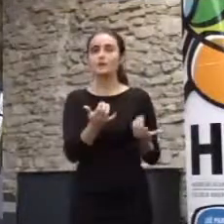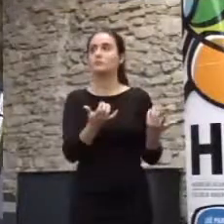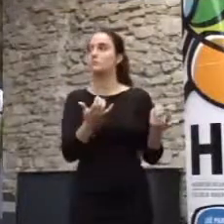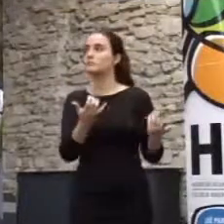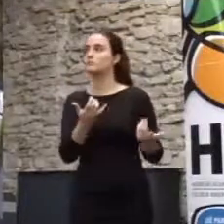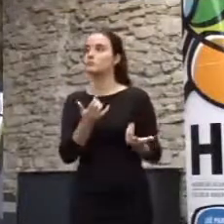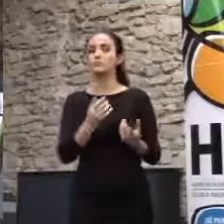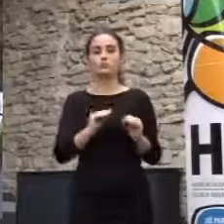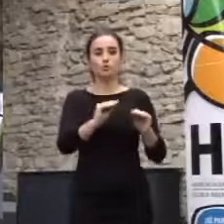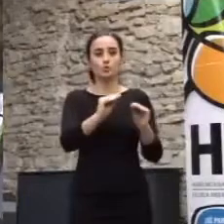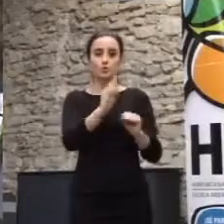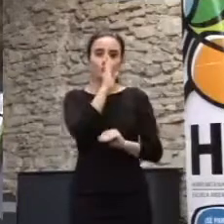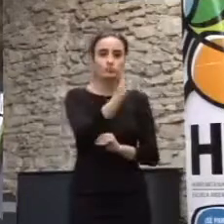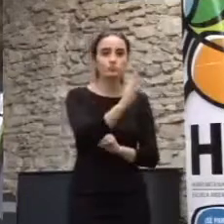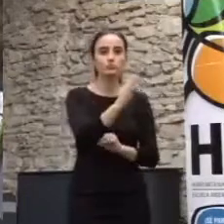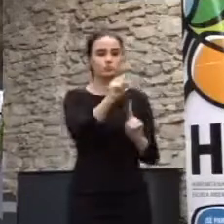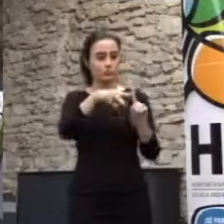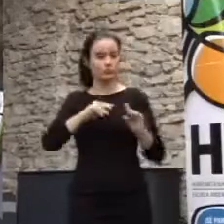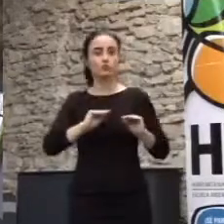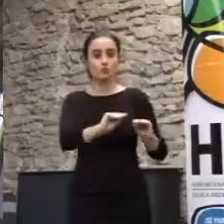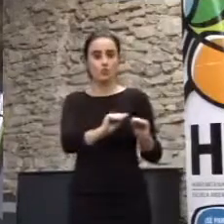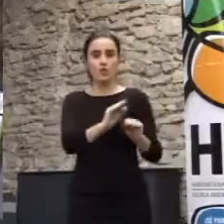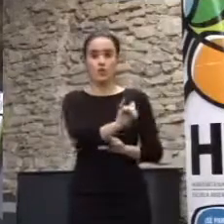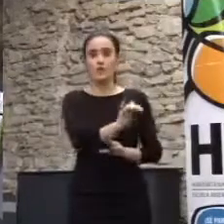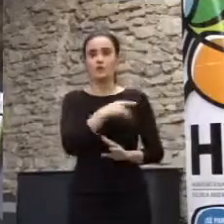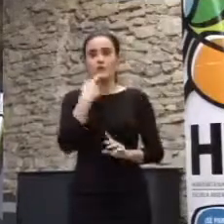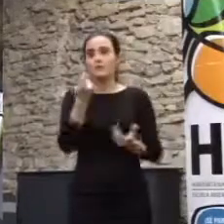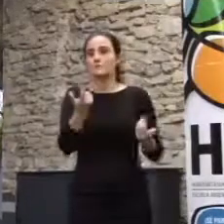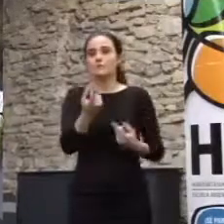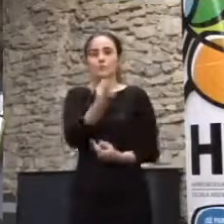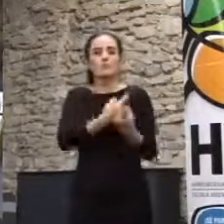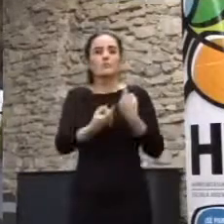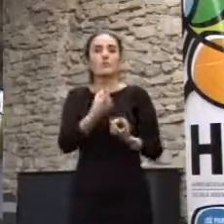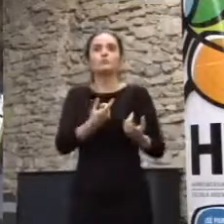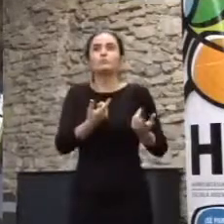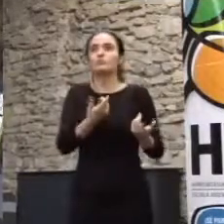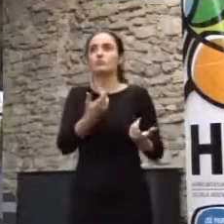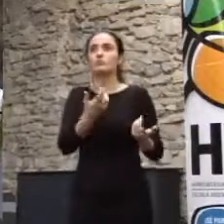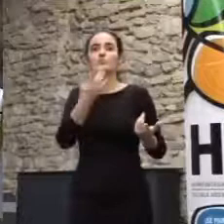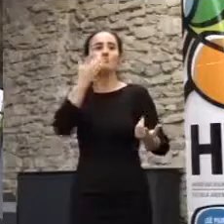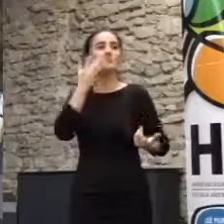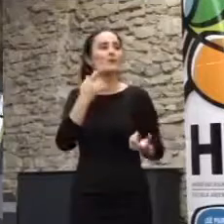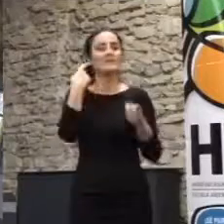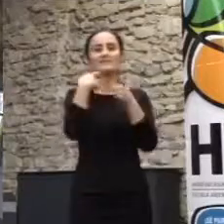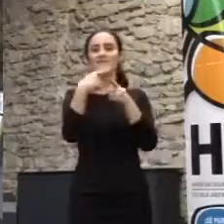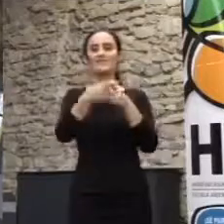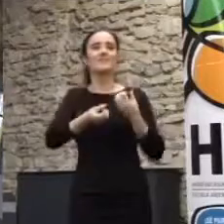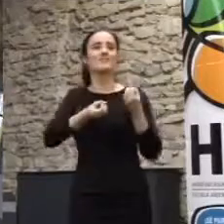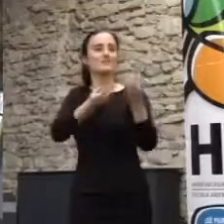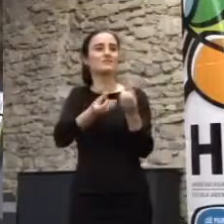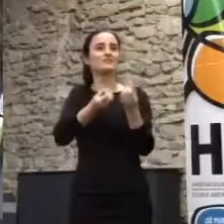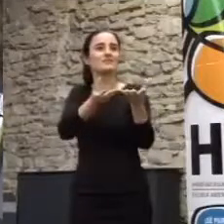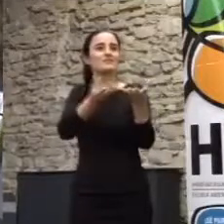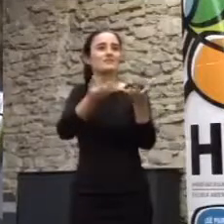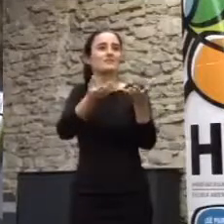tiene su dirección, tiene su enfoque y tiene su criterio y no son informaciones puras de hechos relatados sin ningún tipo